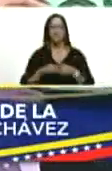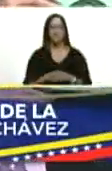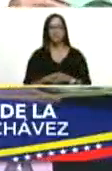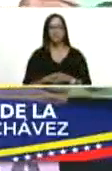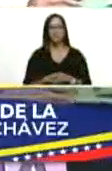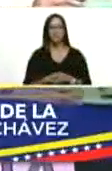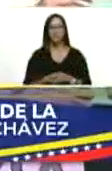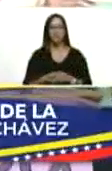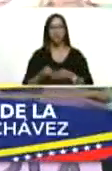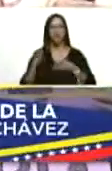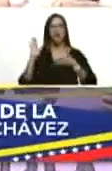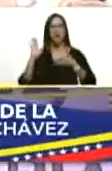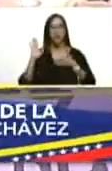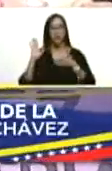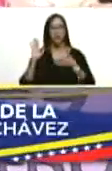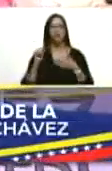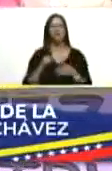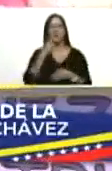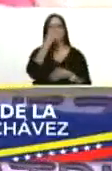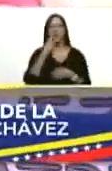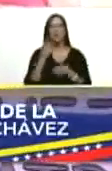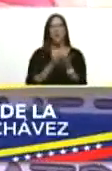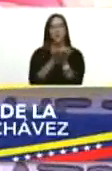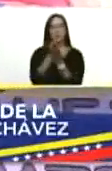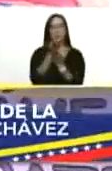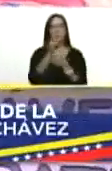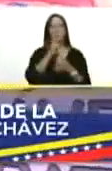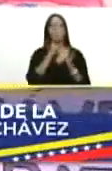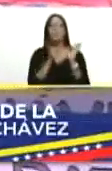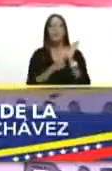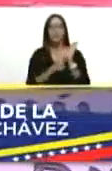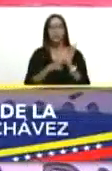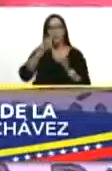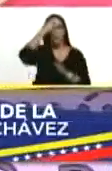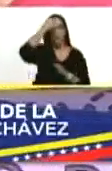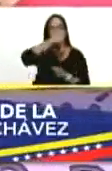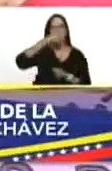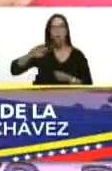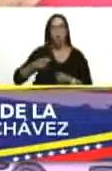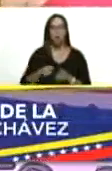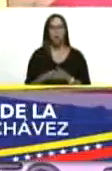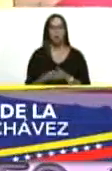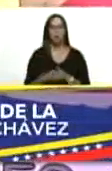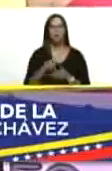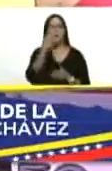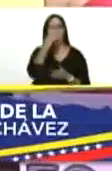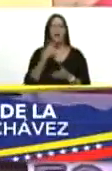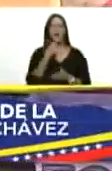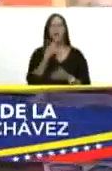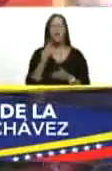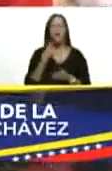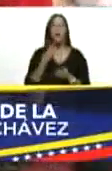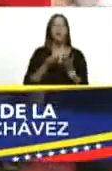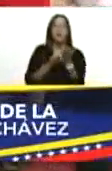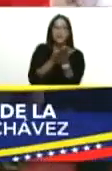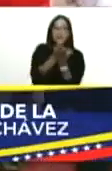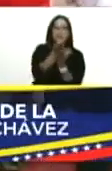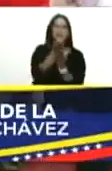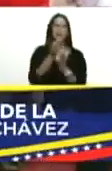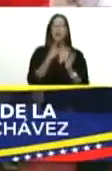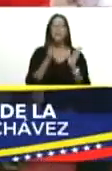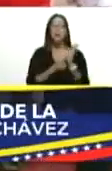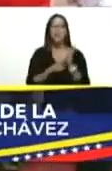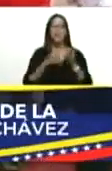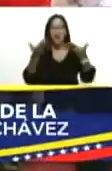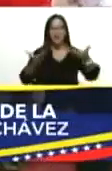a jurar lealtad absoluta al pueblo, a jurar lealtad absoluta al legado